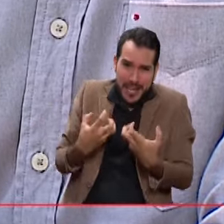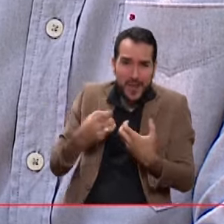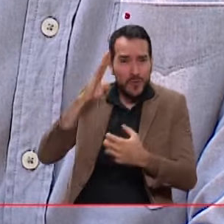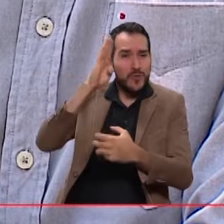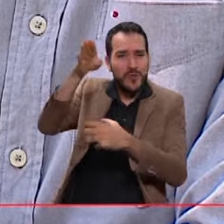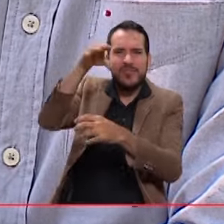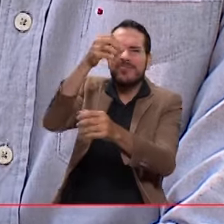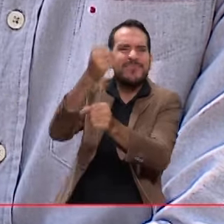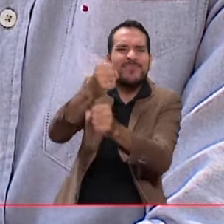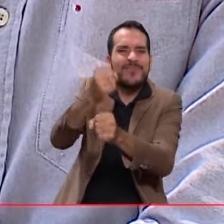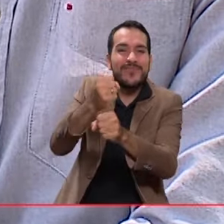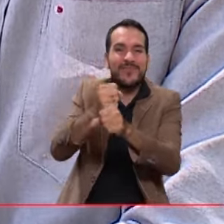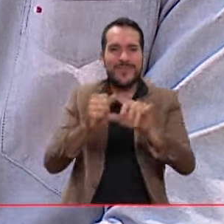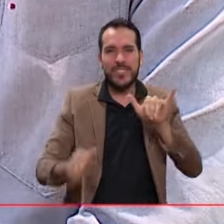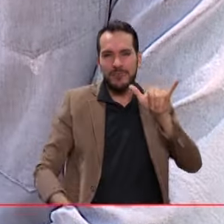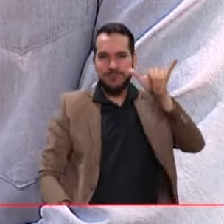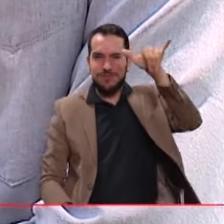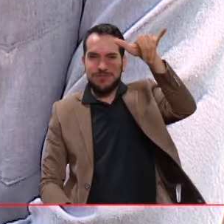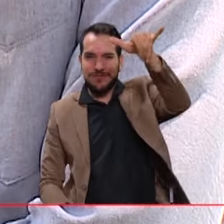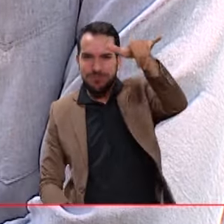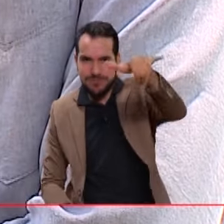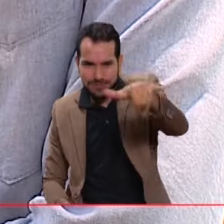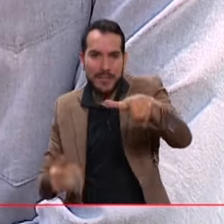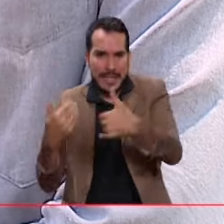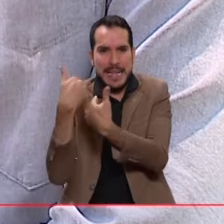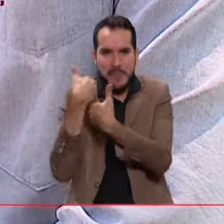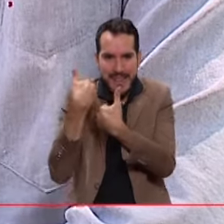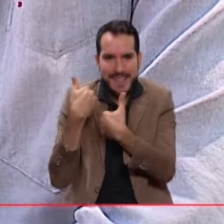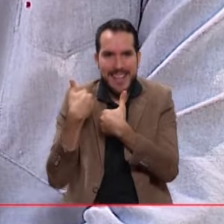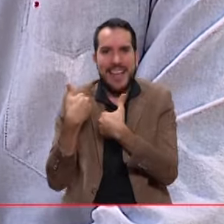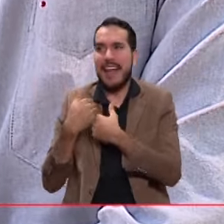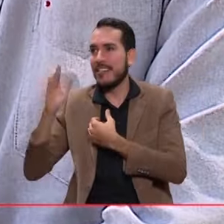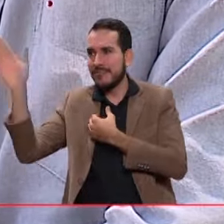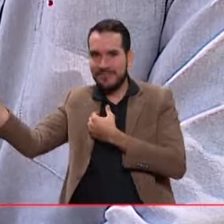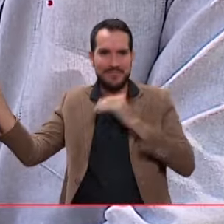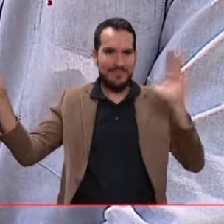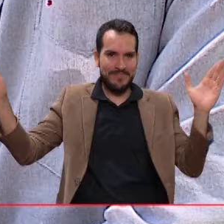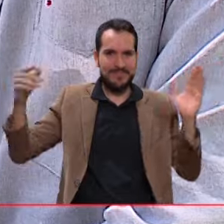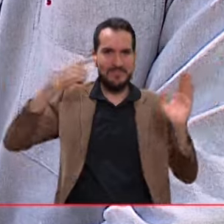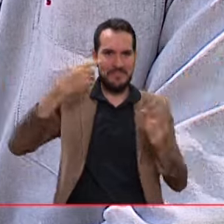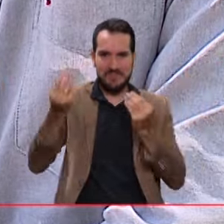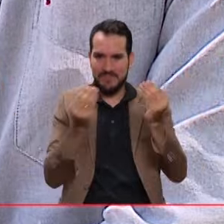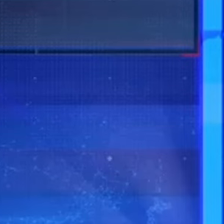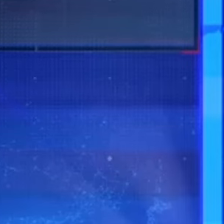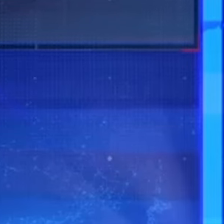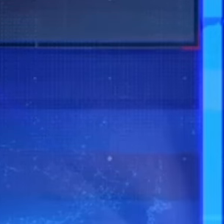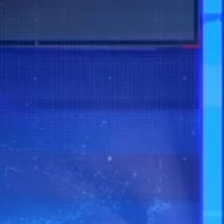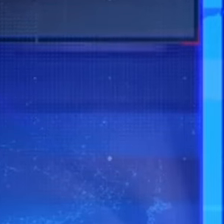Eso cambiaría tu vida y quizás también la de tu familia. Amén.